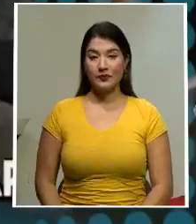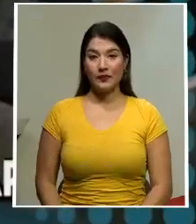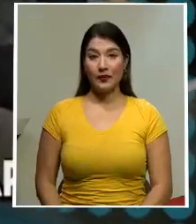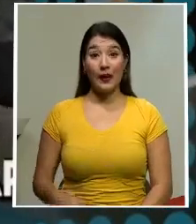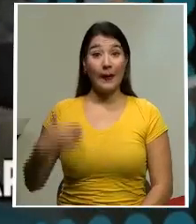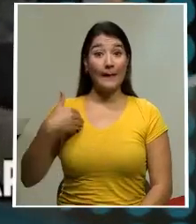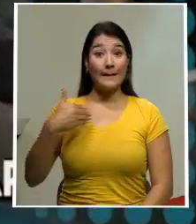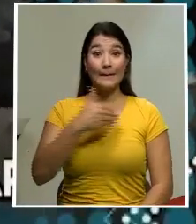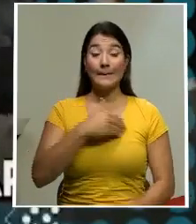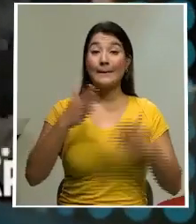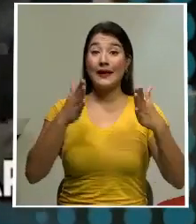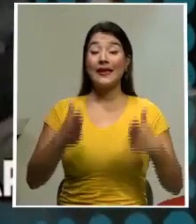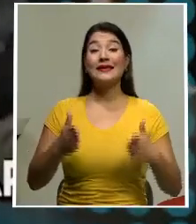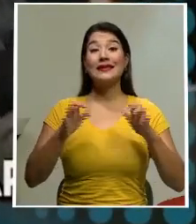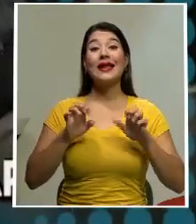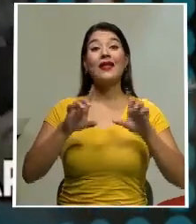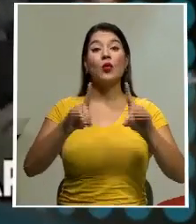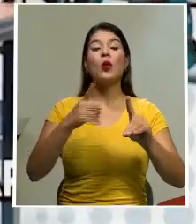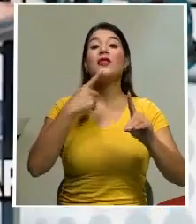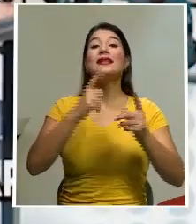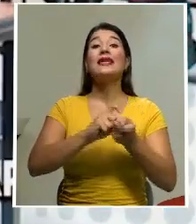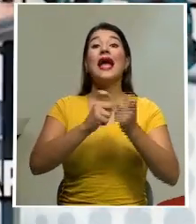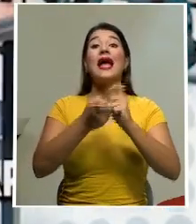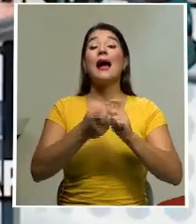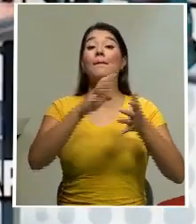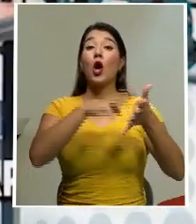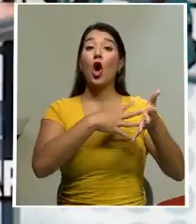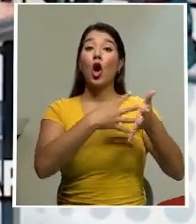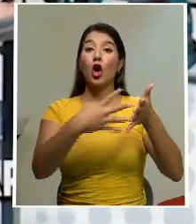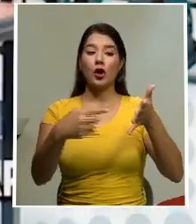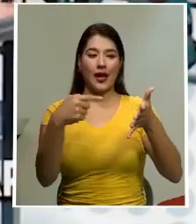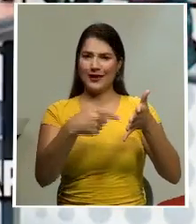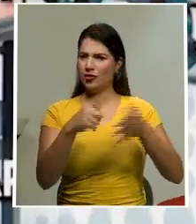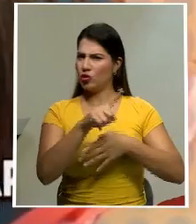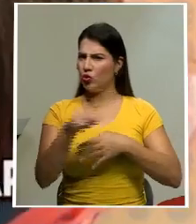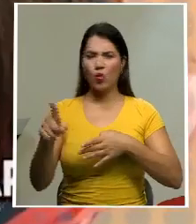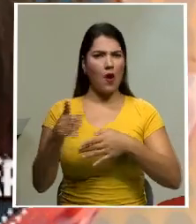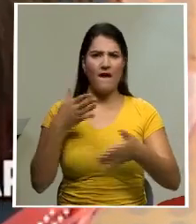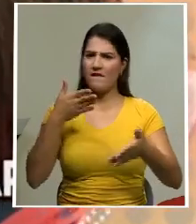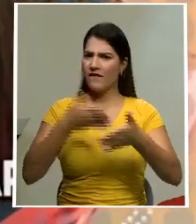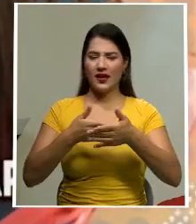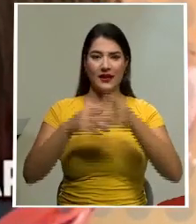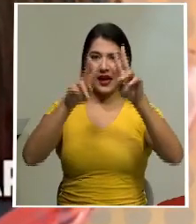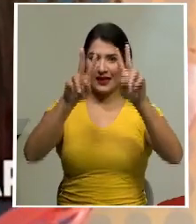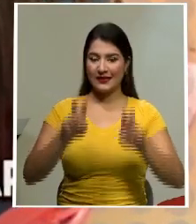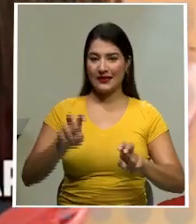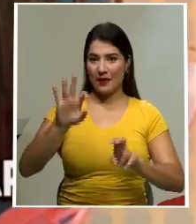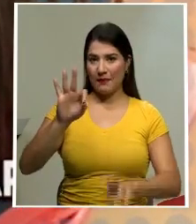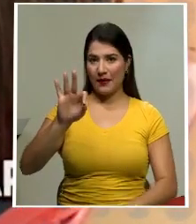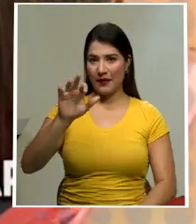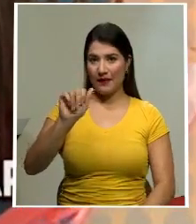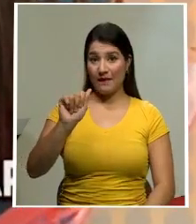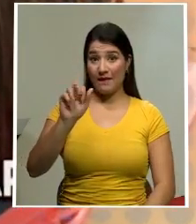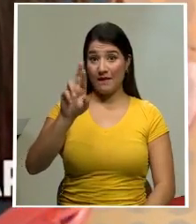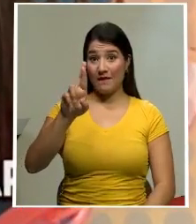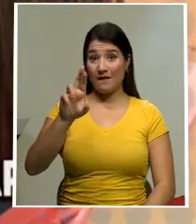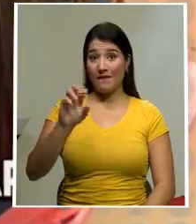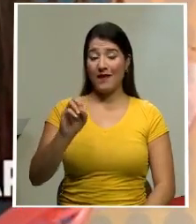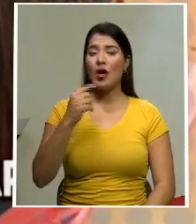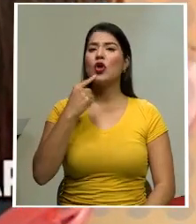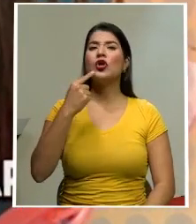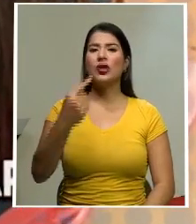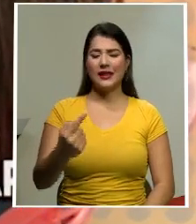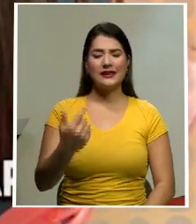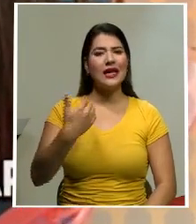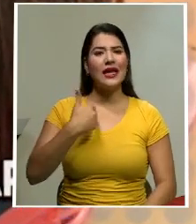Ministra de Educación asegura que el cambio de calendario escolar no afectará la aplicación de las pruebas FARO y señala que cuentan con herramientas para detener